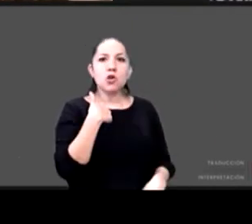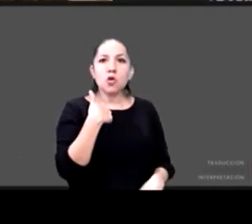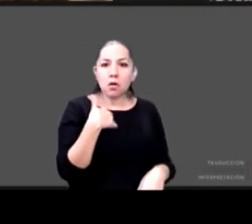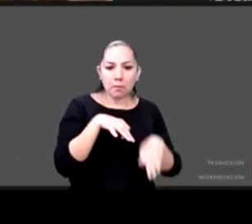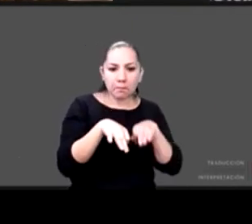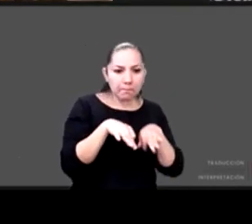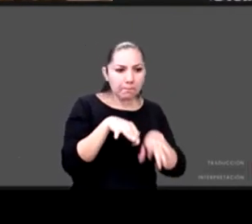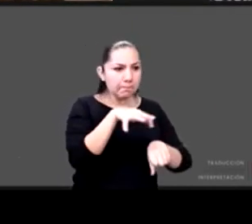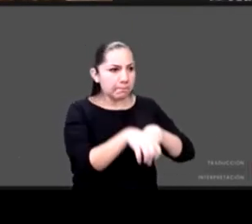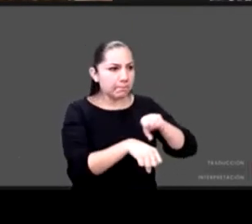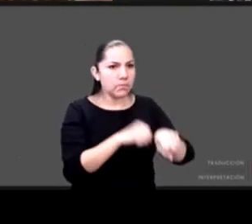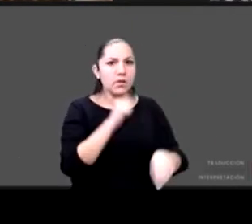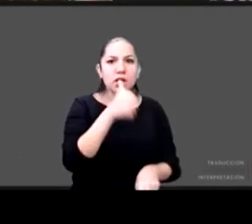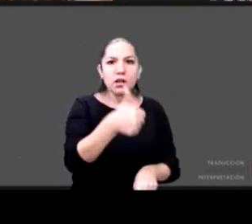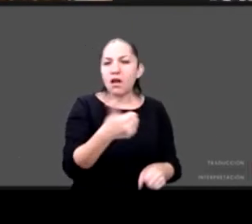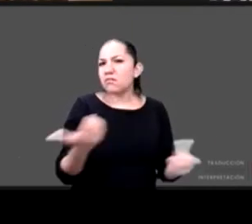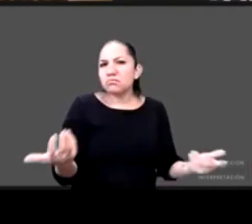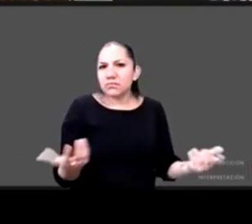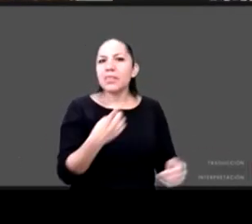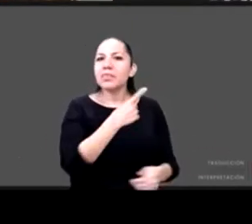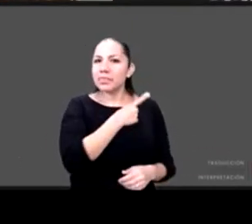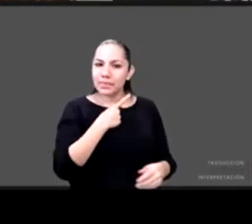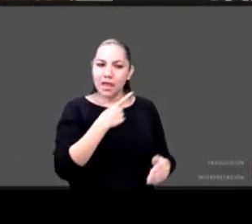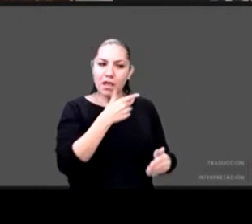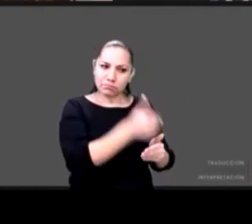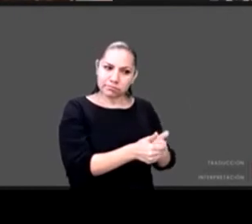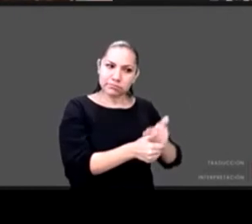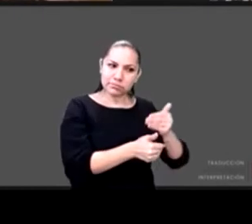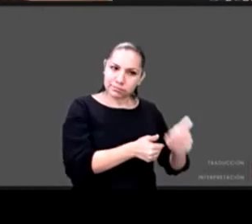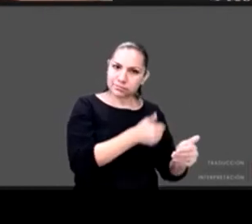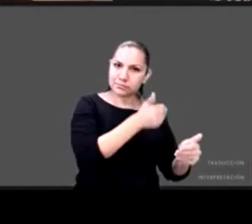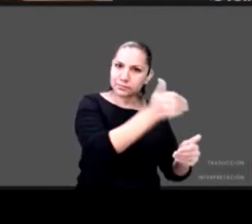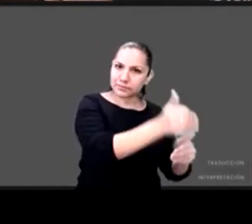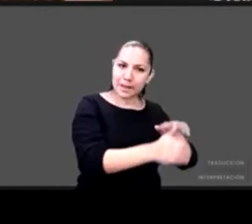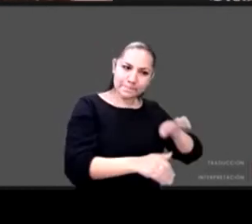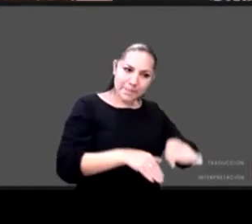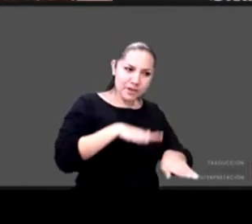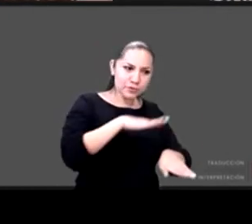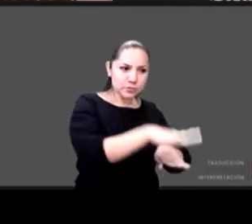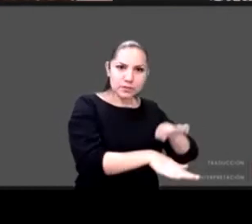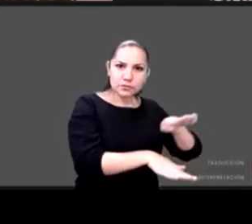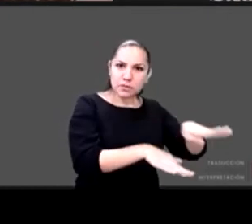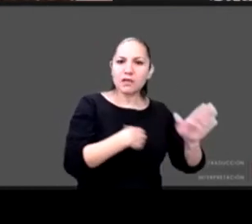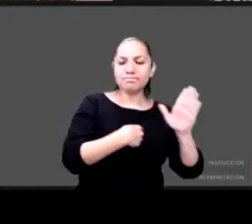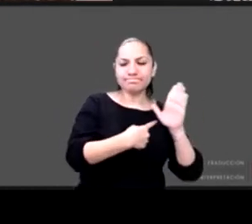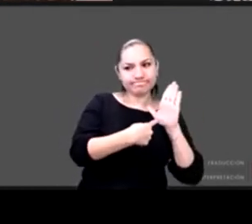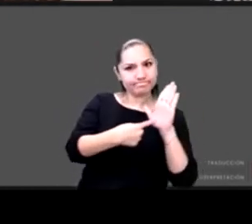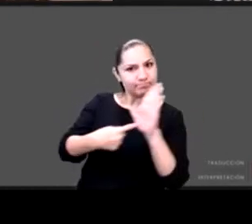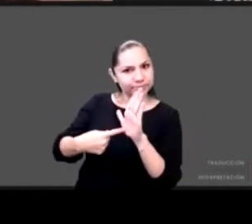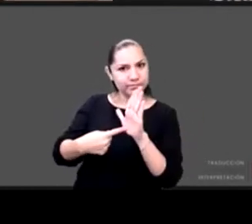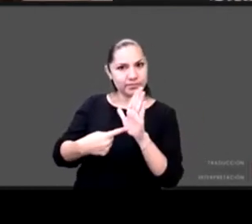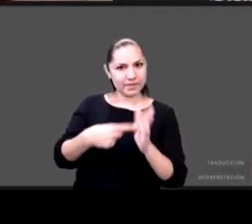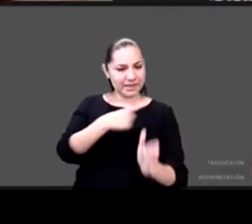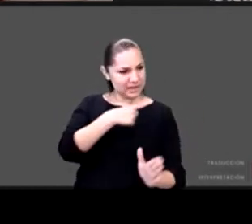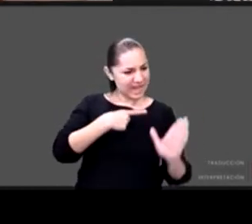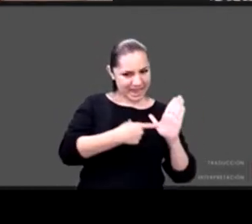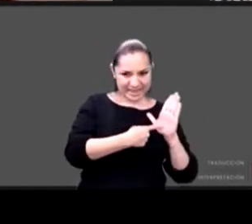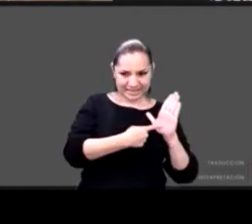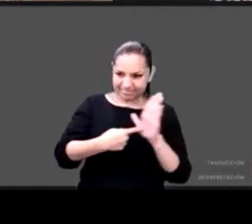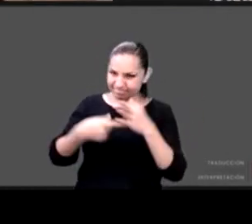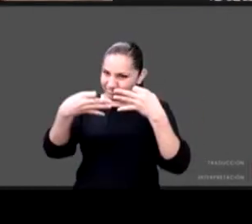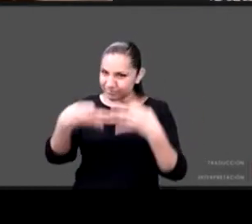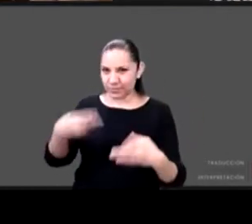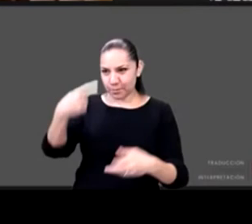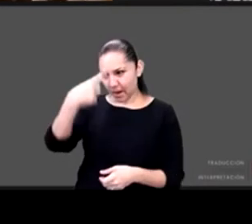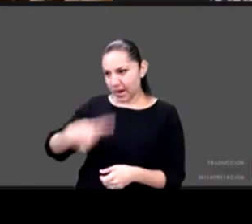es clave. En la figura del padre de familia, ahí debe haber mucha congruencia. Así como en los